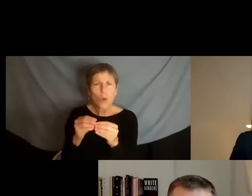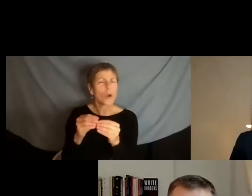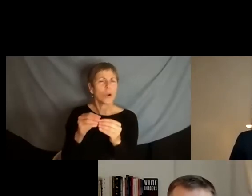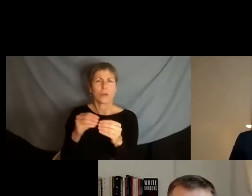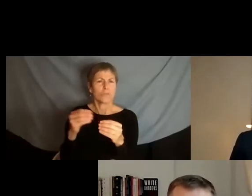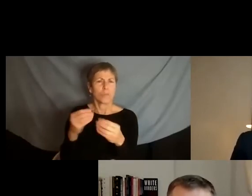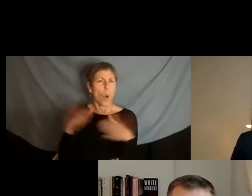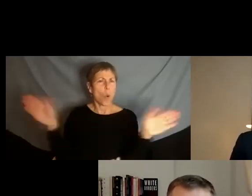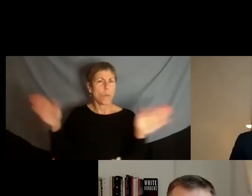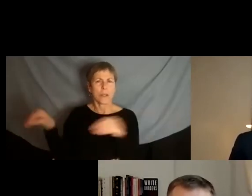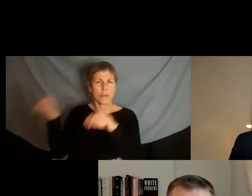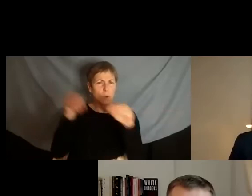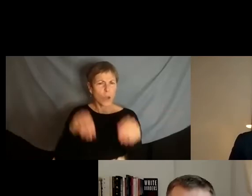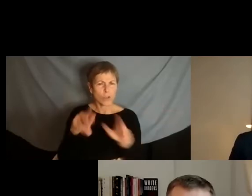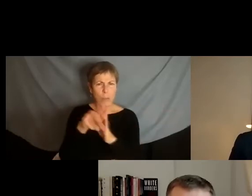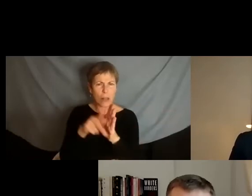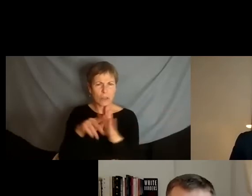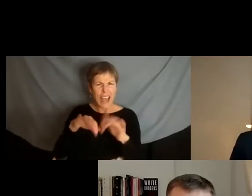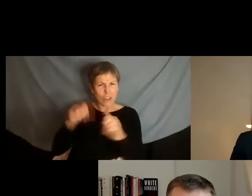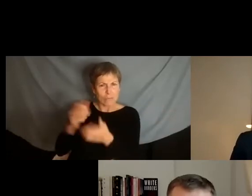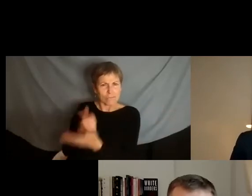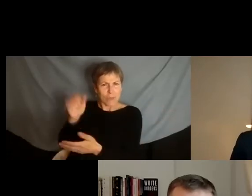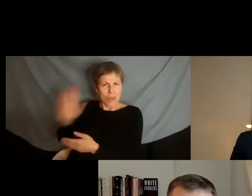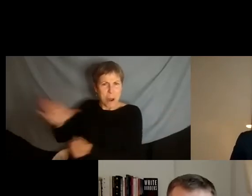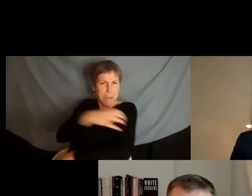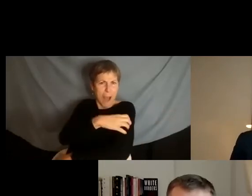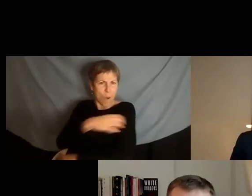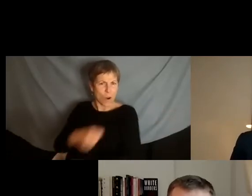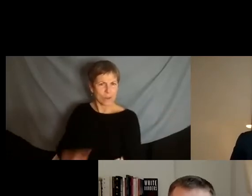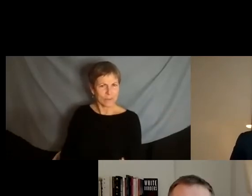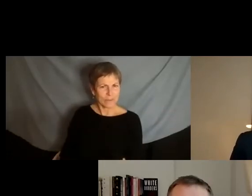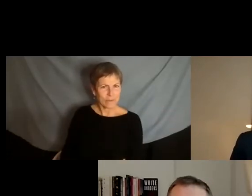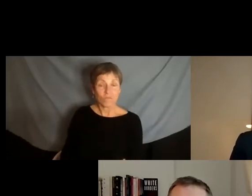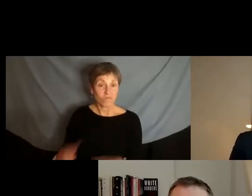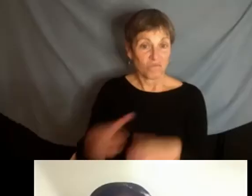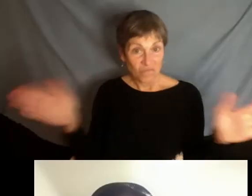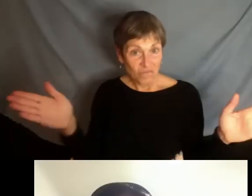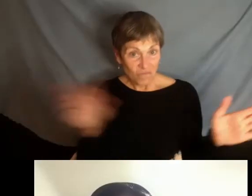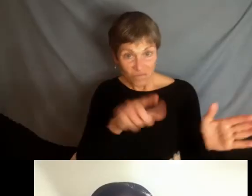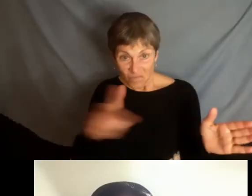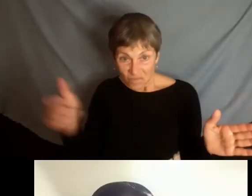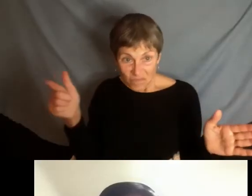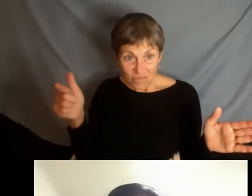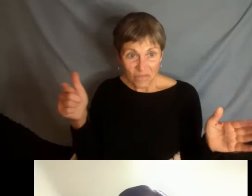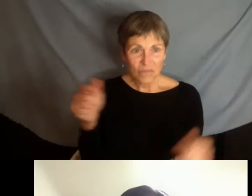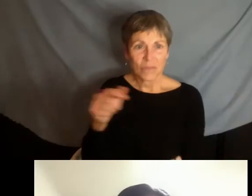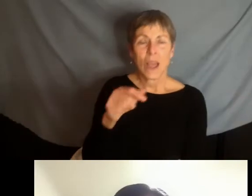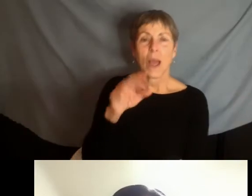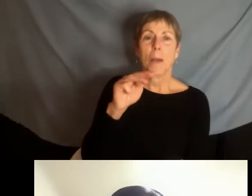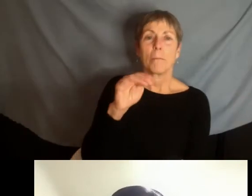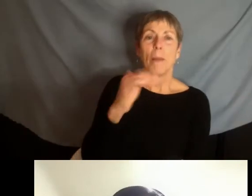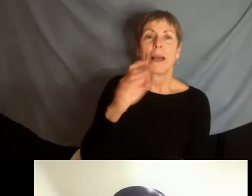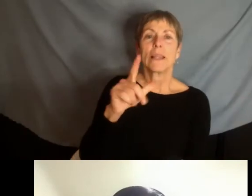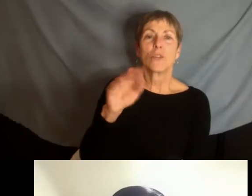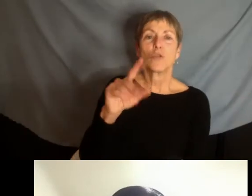empezar con el científico político en residencia y a ver si tiene ideas y podemos ir alrededor de la mesa. Ok, yo la